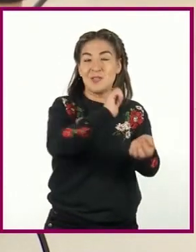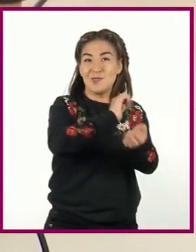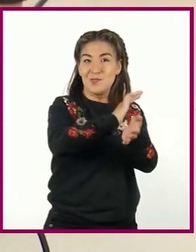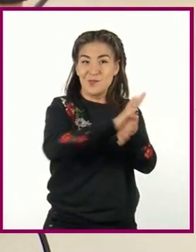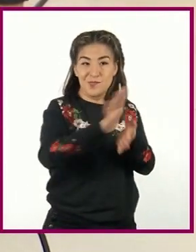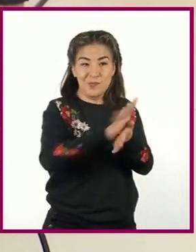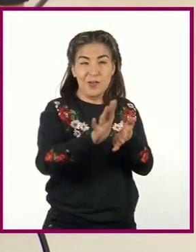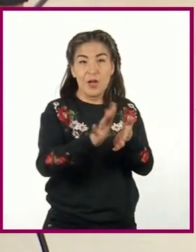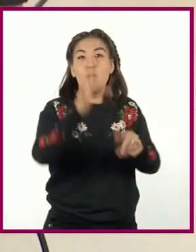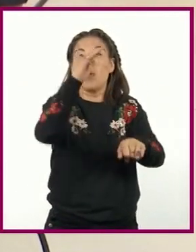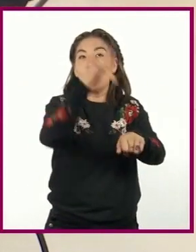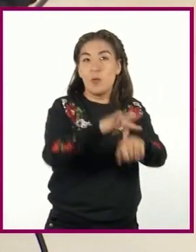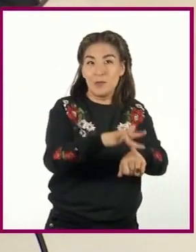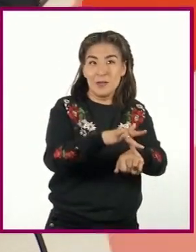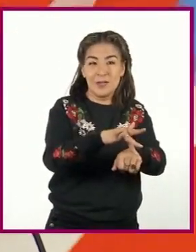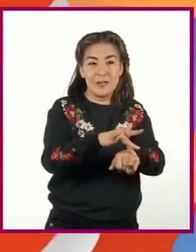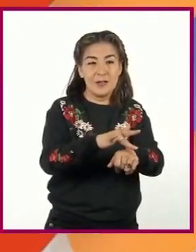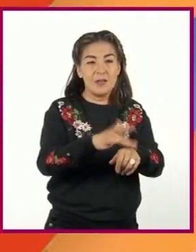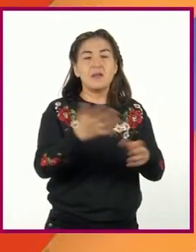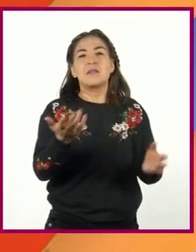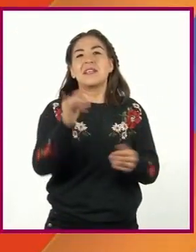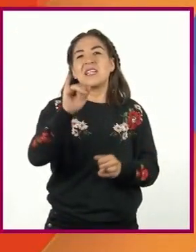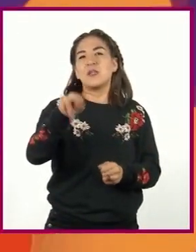por contacto y por inducción.